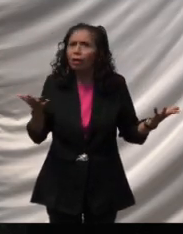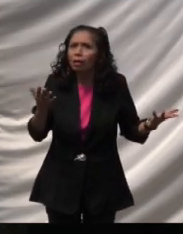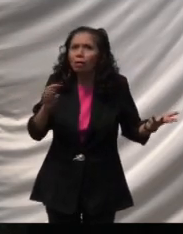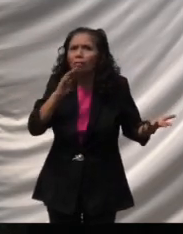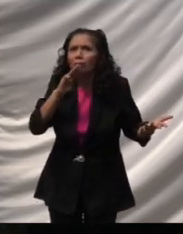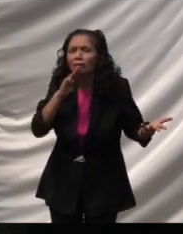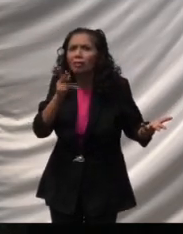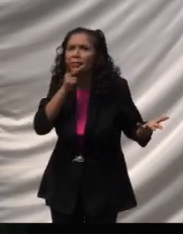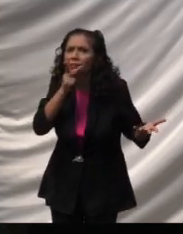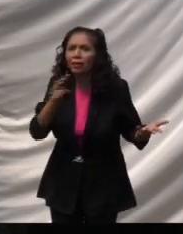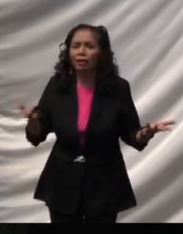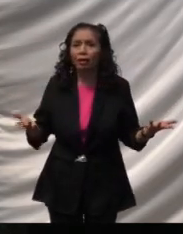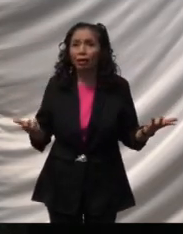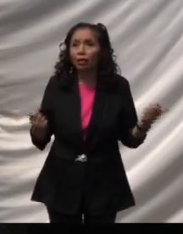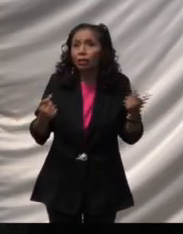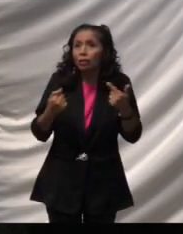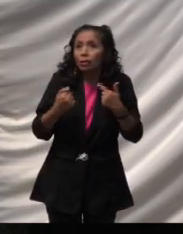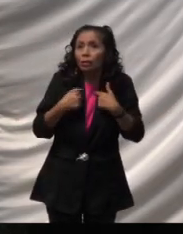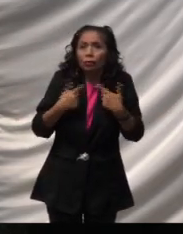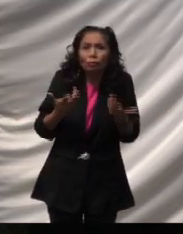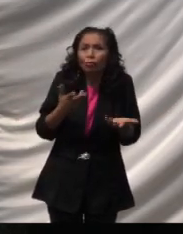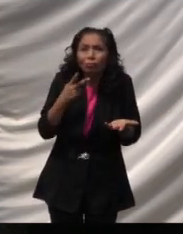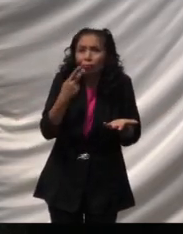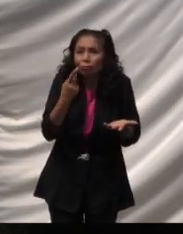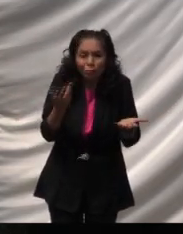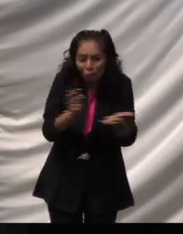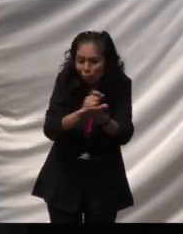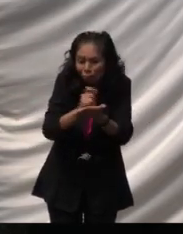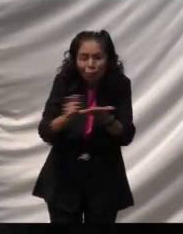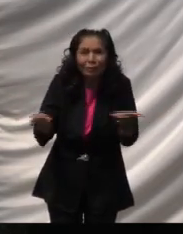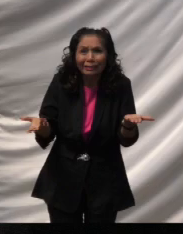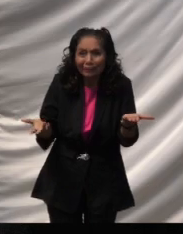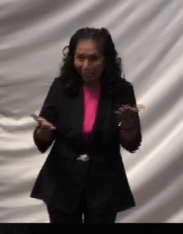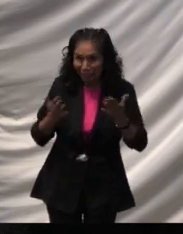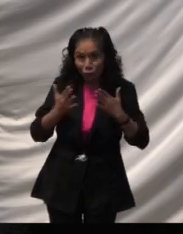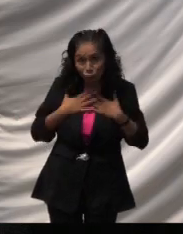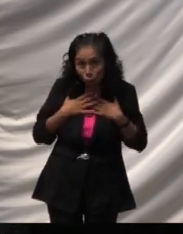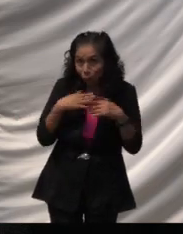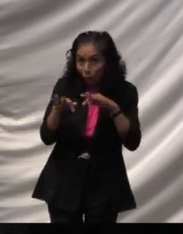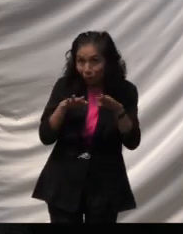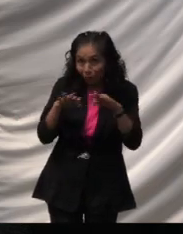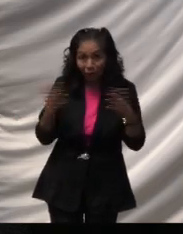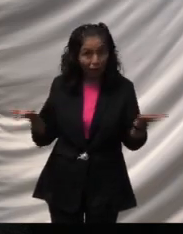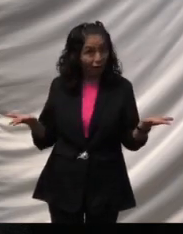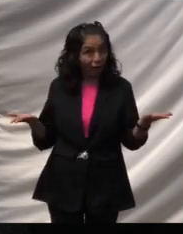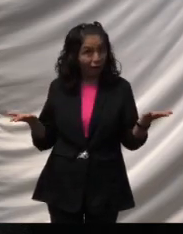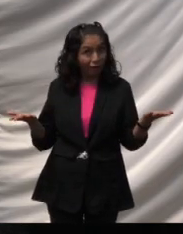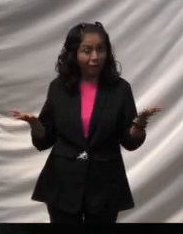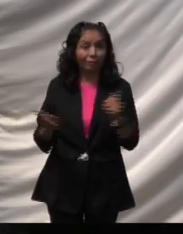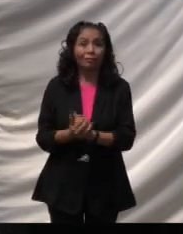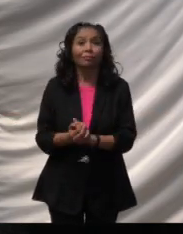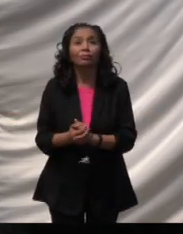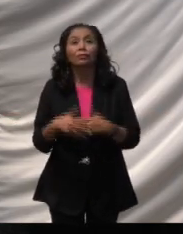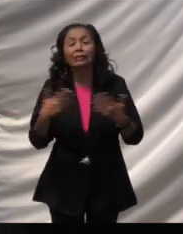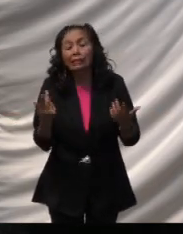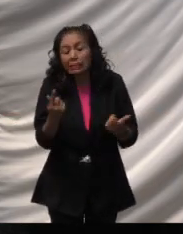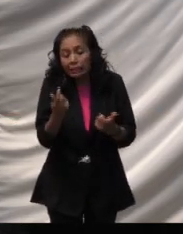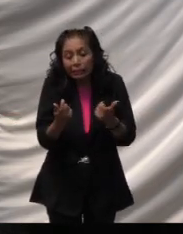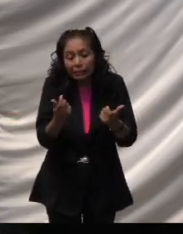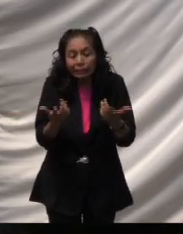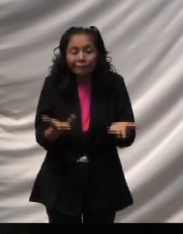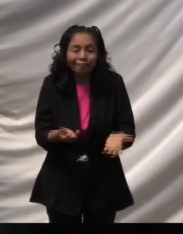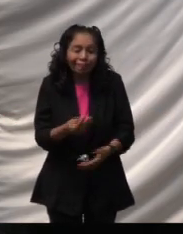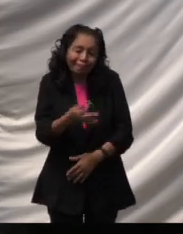«Mamá, papá, no sé casi hablar, escribir, ¿y quieren que trabaje?». Al final, por los temas de dinero, tuvo